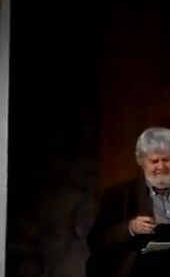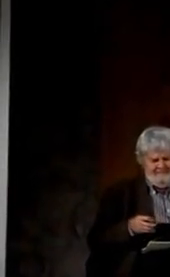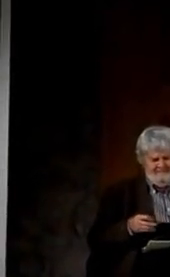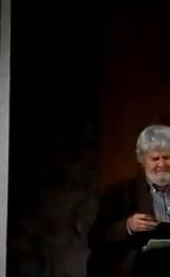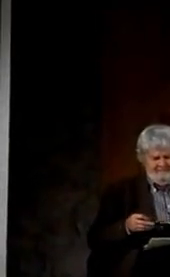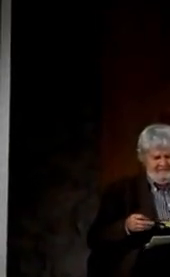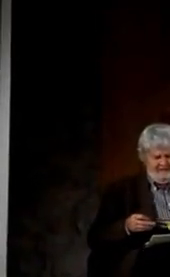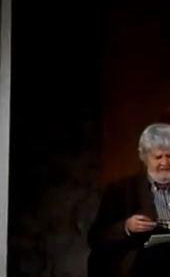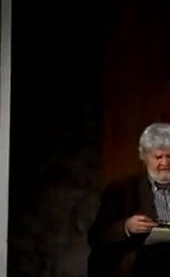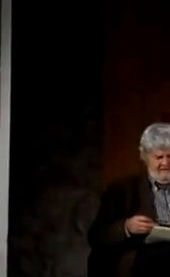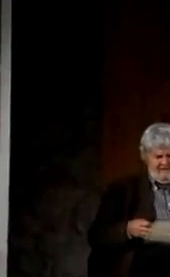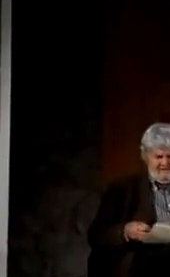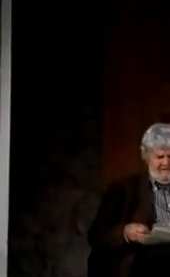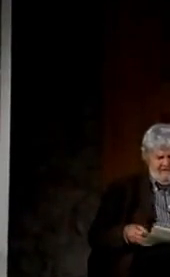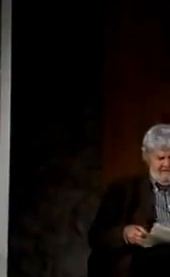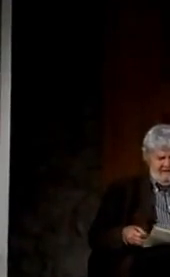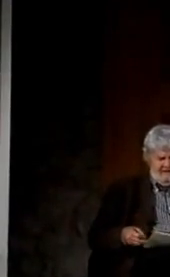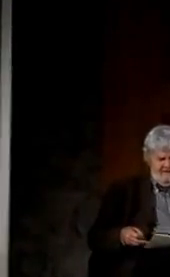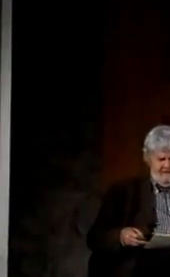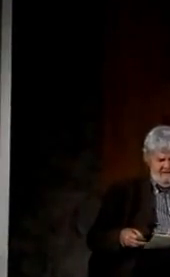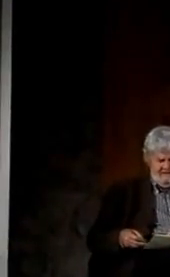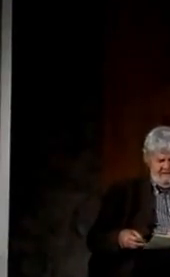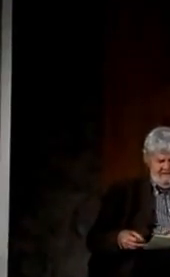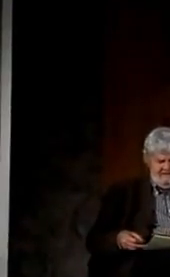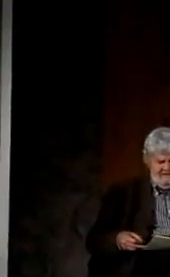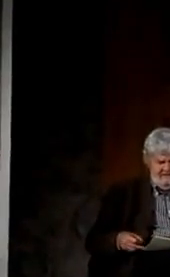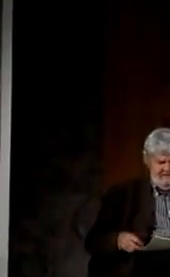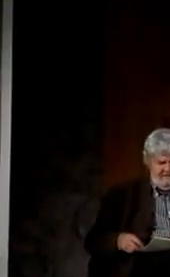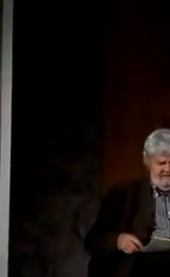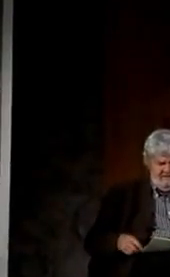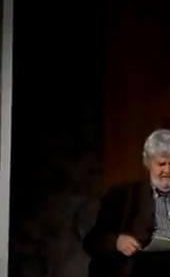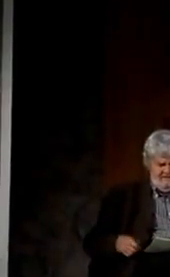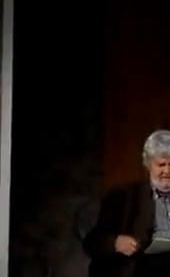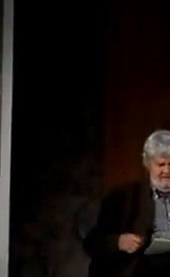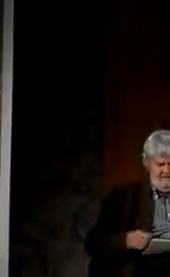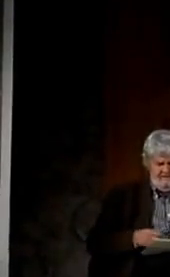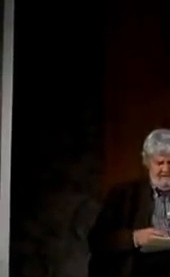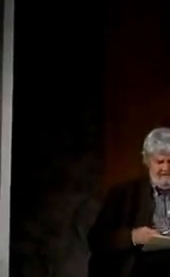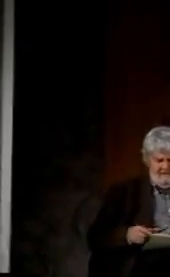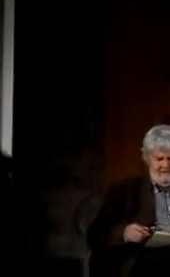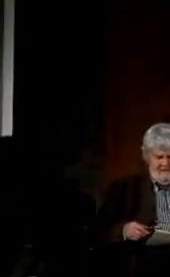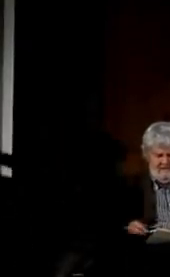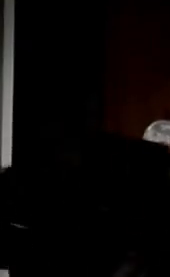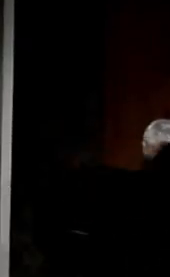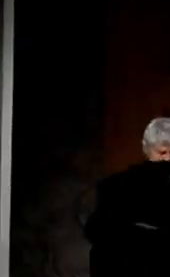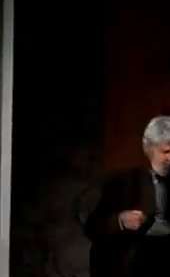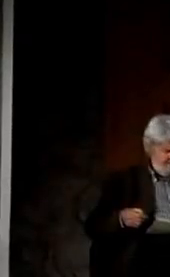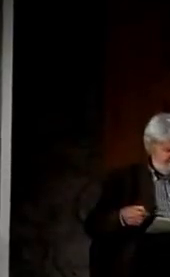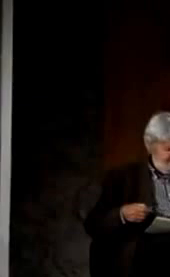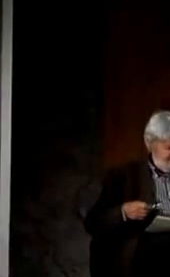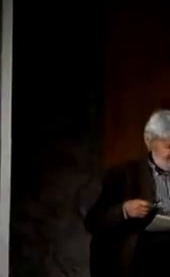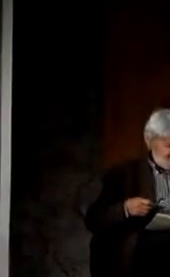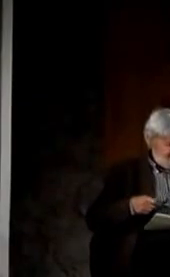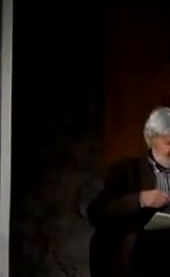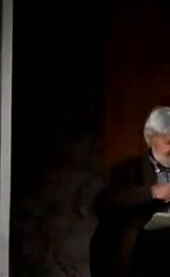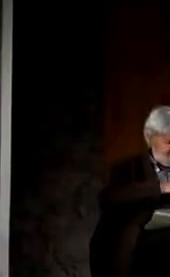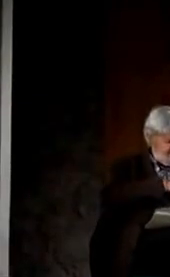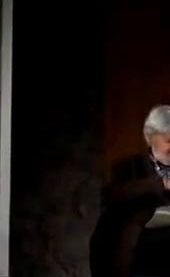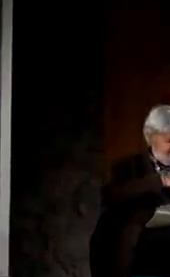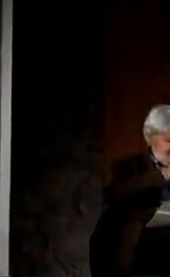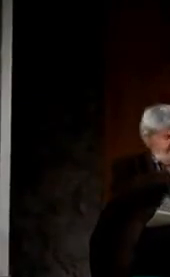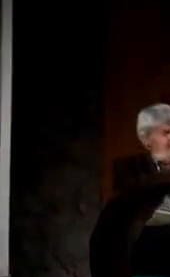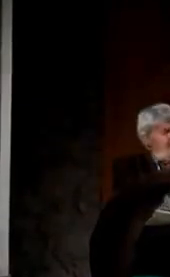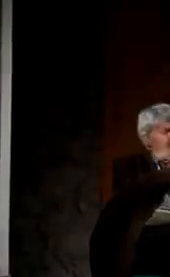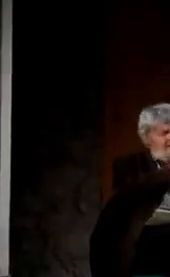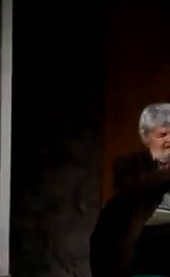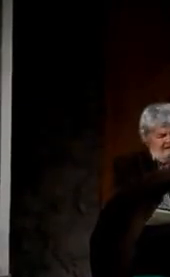30 anos, e acompañados pola experiencia que representa Paco Díaz, na loita medioambiental